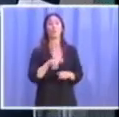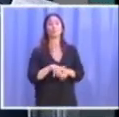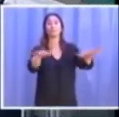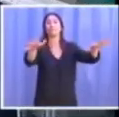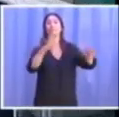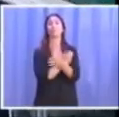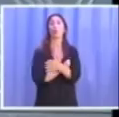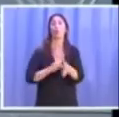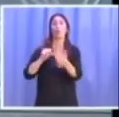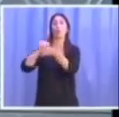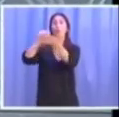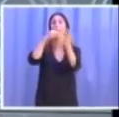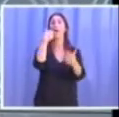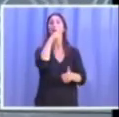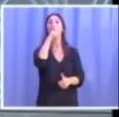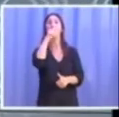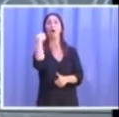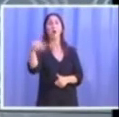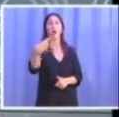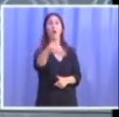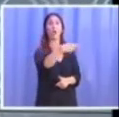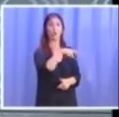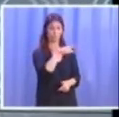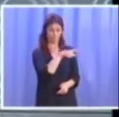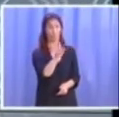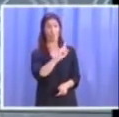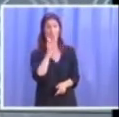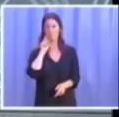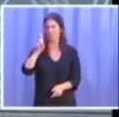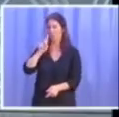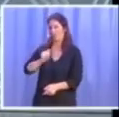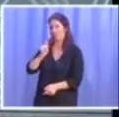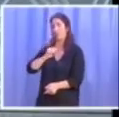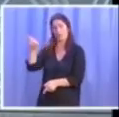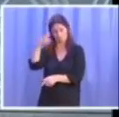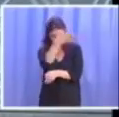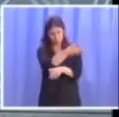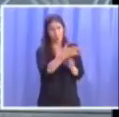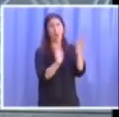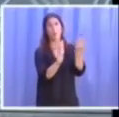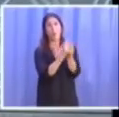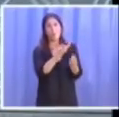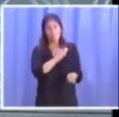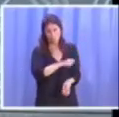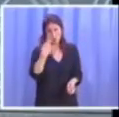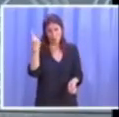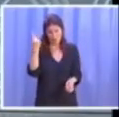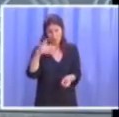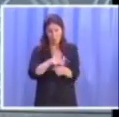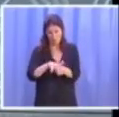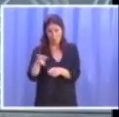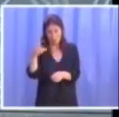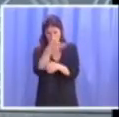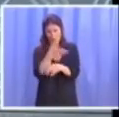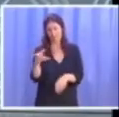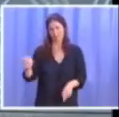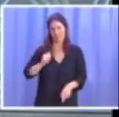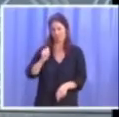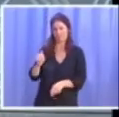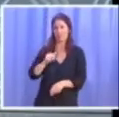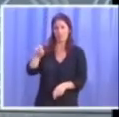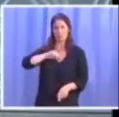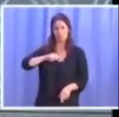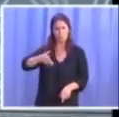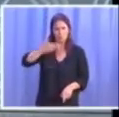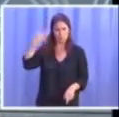es falso, no sale en ningún punto de la portada nacional. Pregúntele a la policía local, hable usted con los policías locales, cuando hagan patrulla. Totalmente falso. ¿Está usted